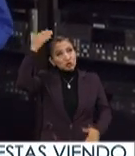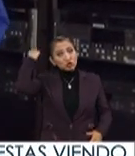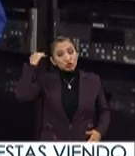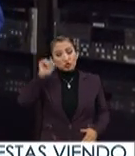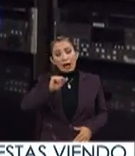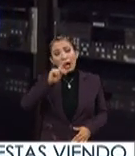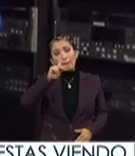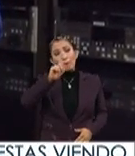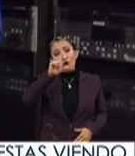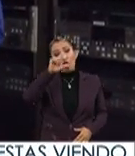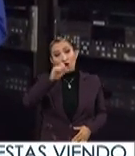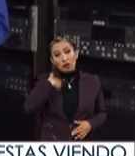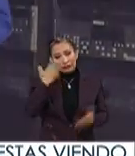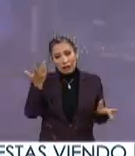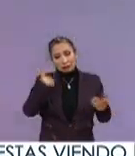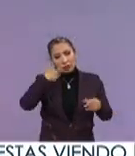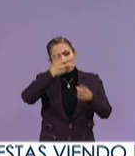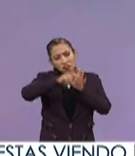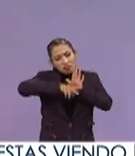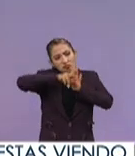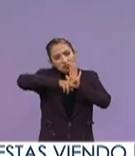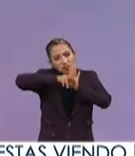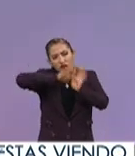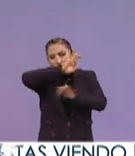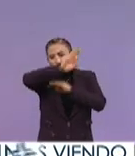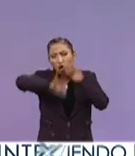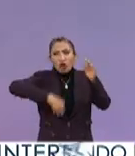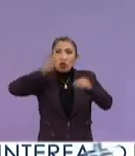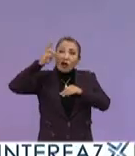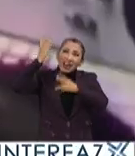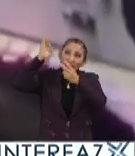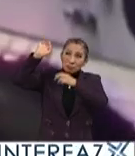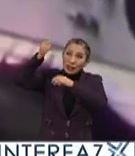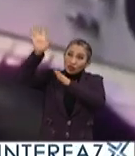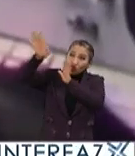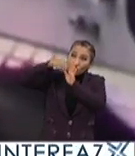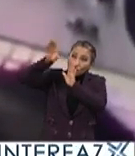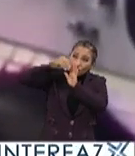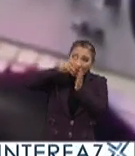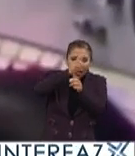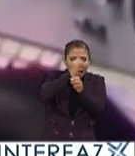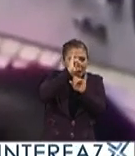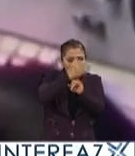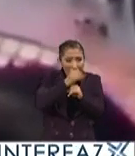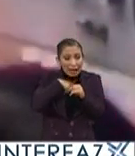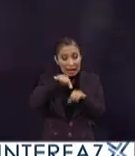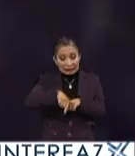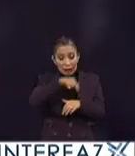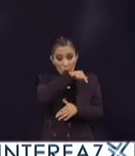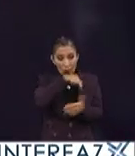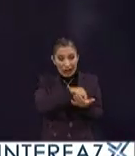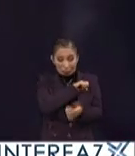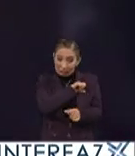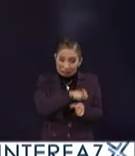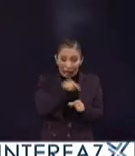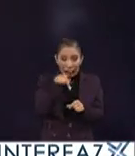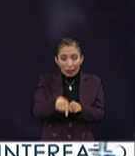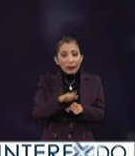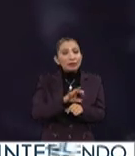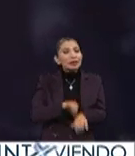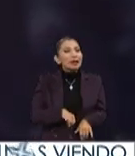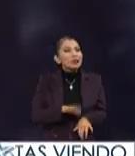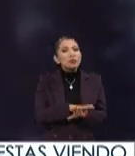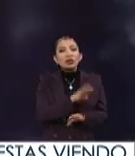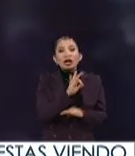del Apolo, se han grabado todas las imágenes que vienen del espacio. este cuarto en particular es interesante